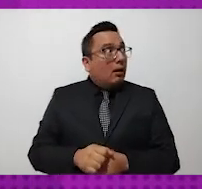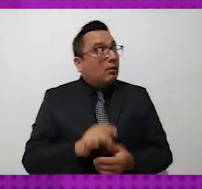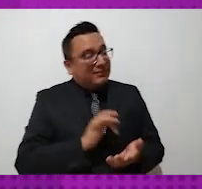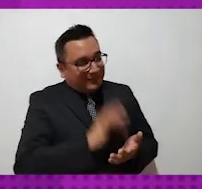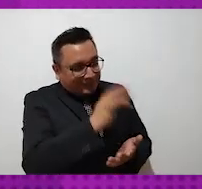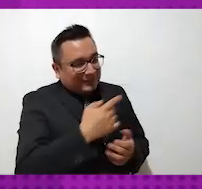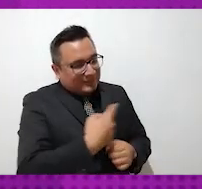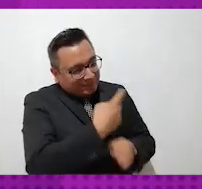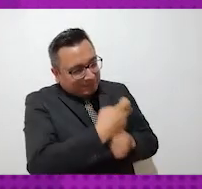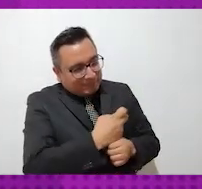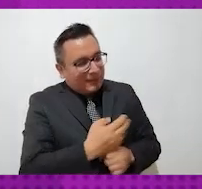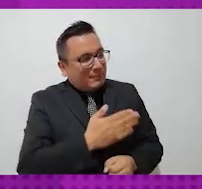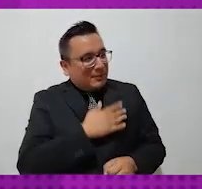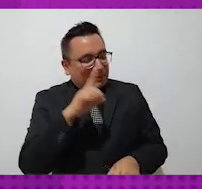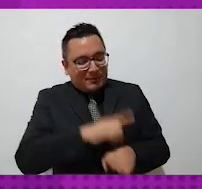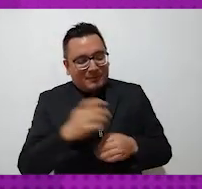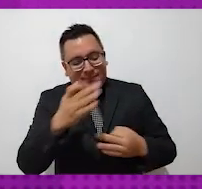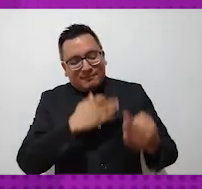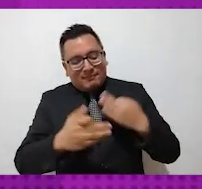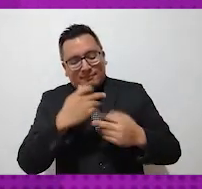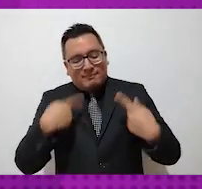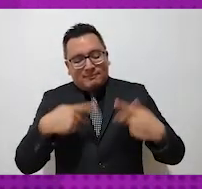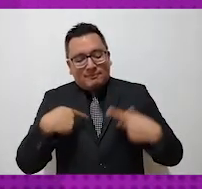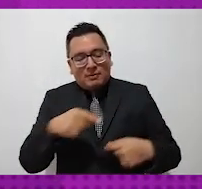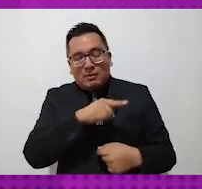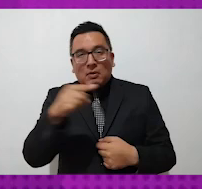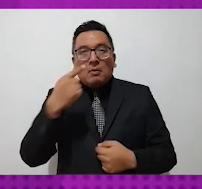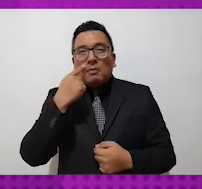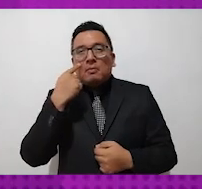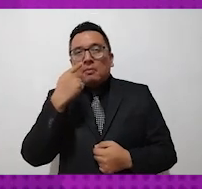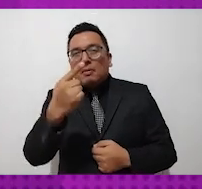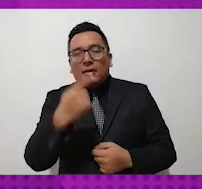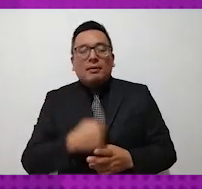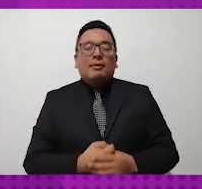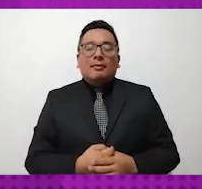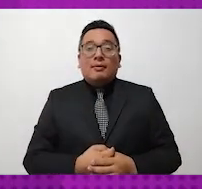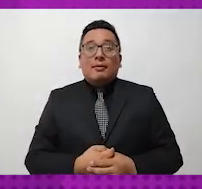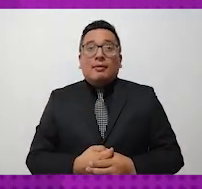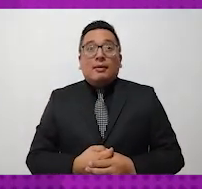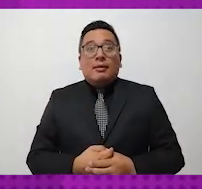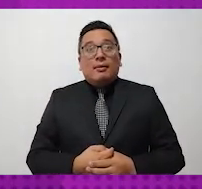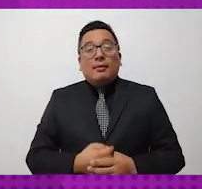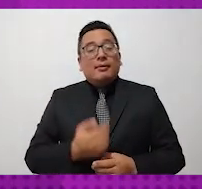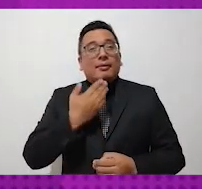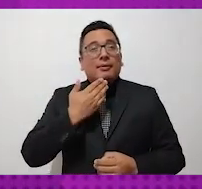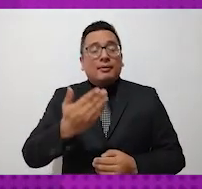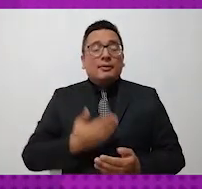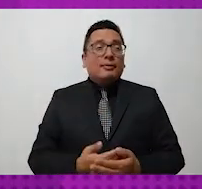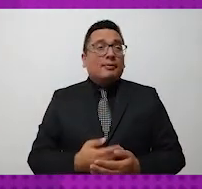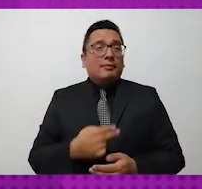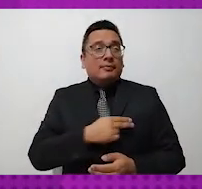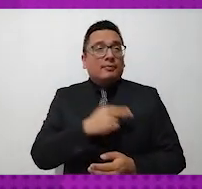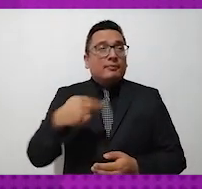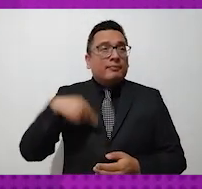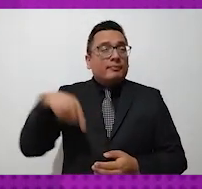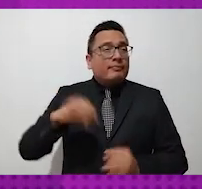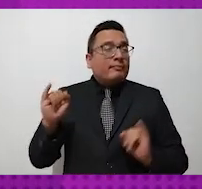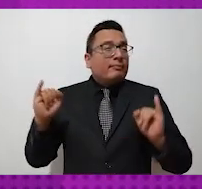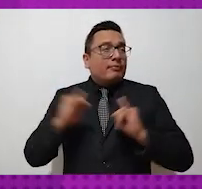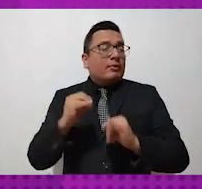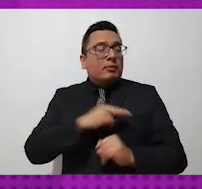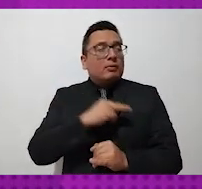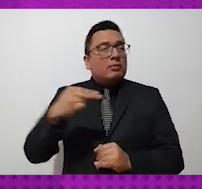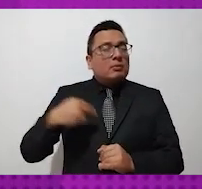por la invitación. Buen día y buen día a toda la gente que te sigue en tu programa. Claro que sí. Este programa del Instituto